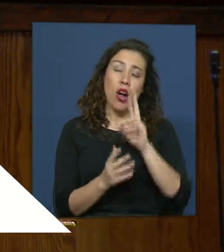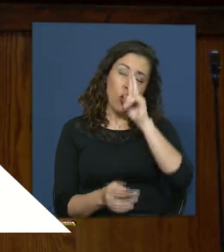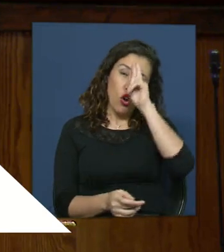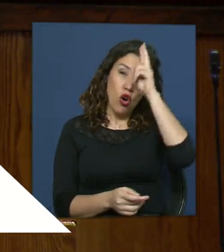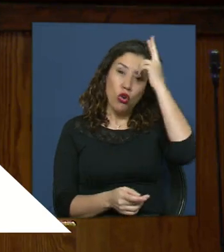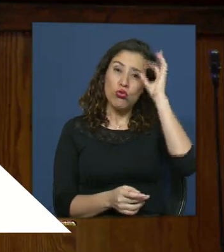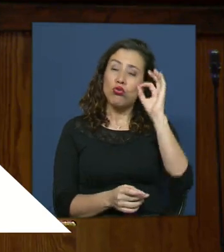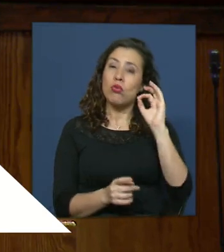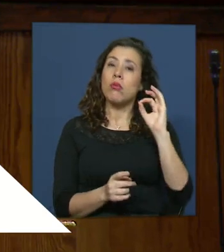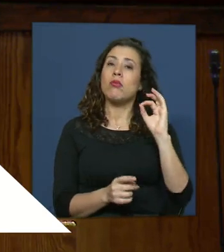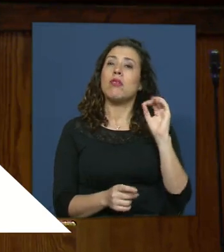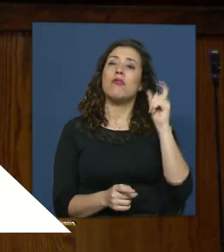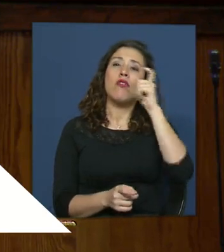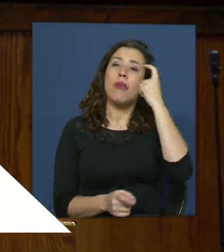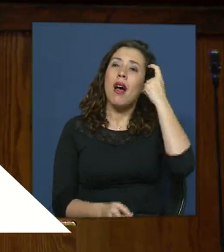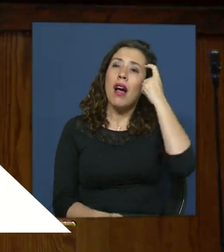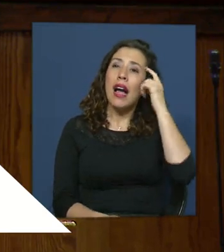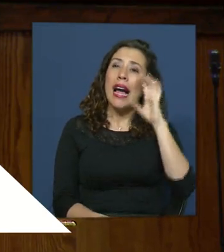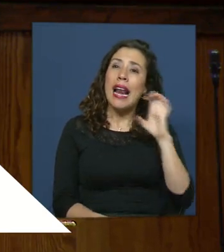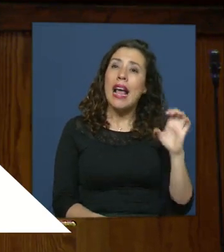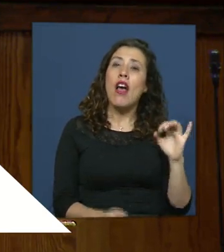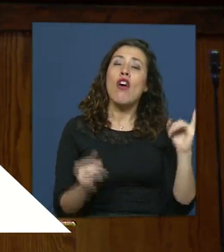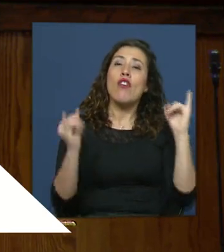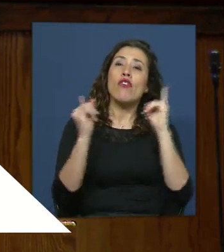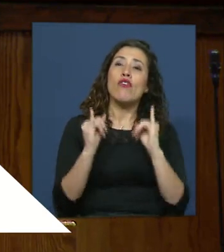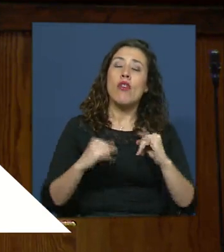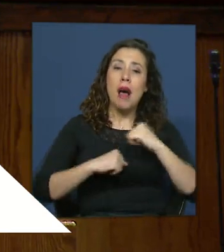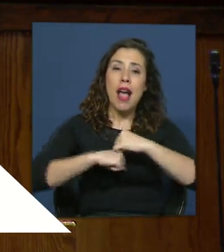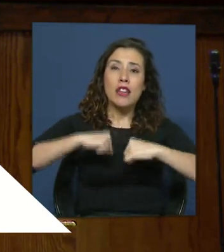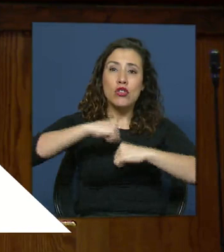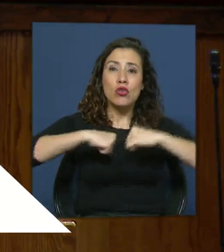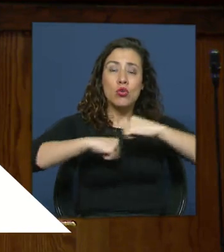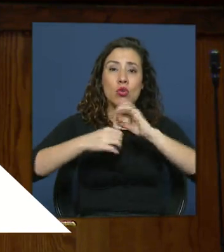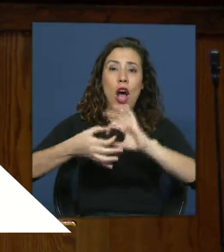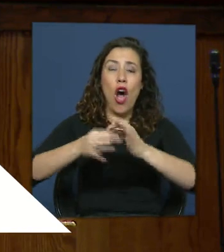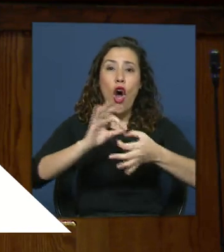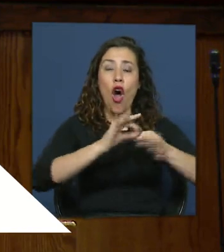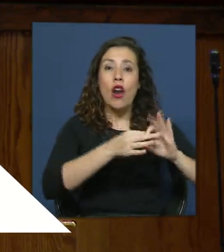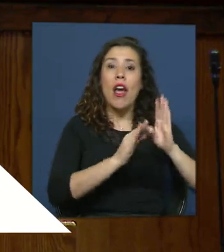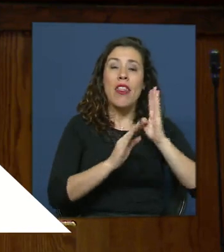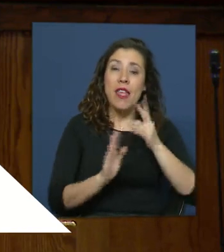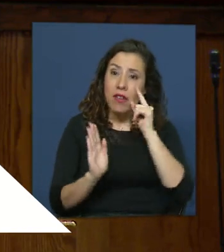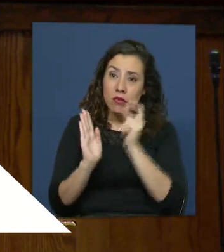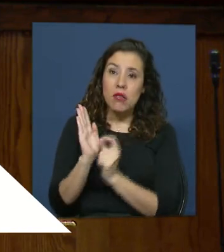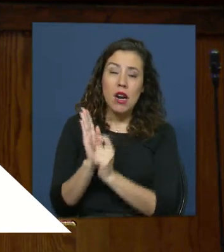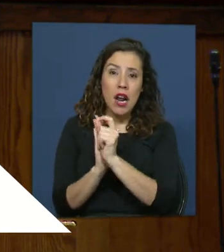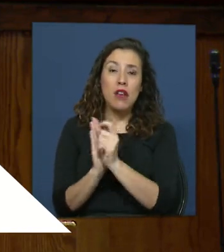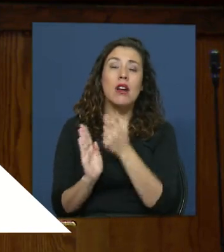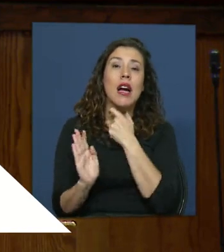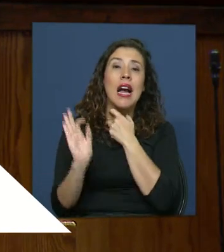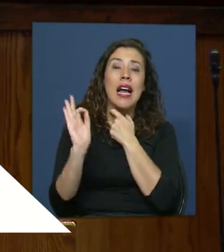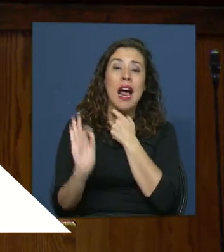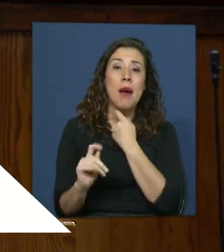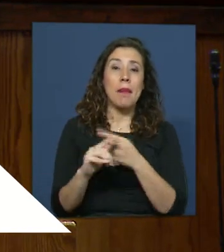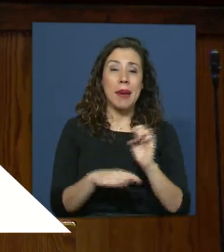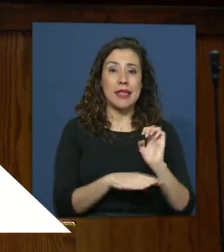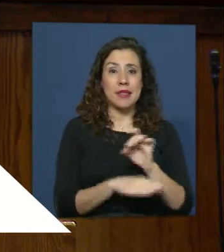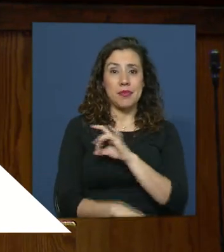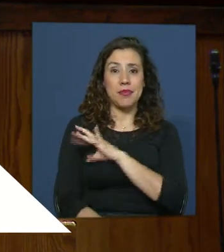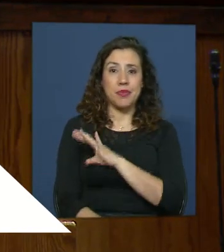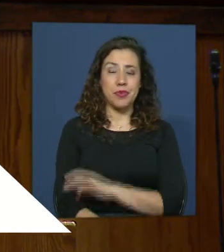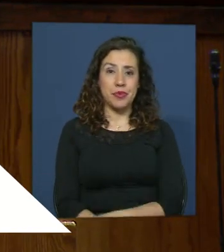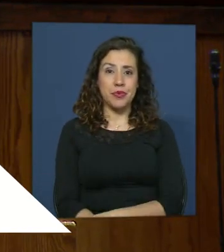costumbres, creencias y estructura de organización o rangos, las cuales deben ser reconocidas y garantizadas por el Estado de